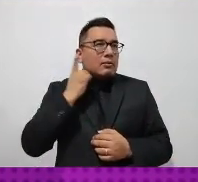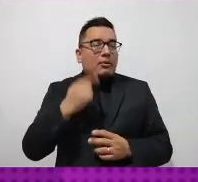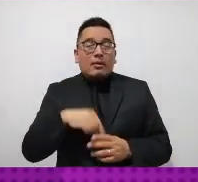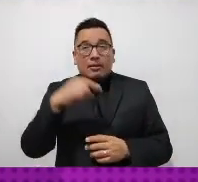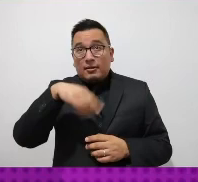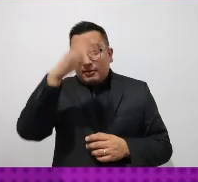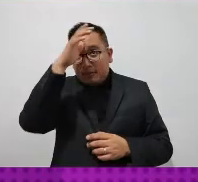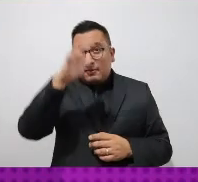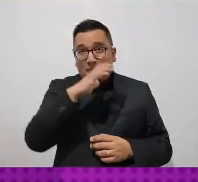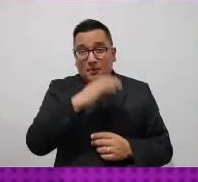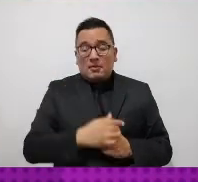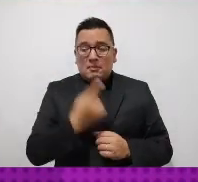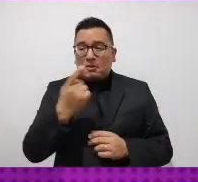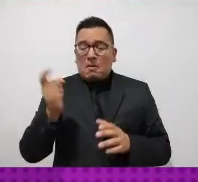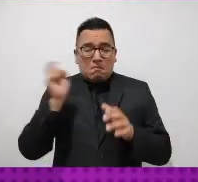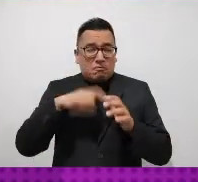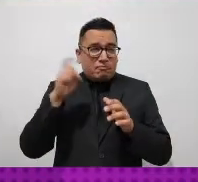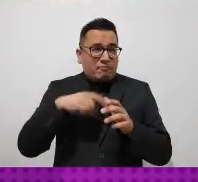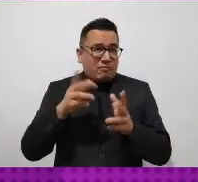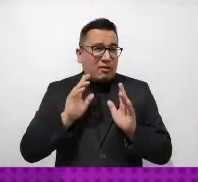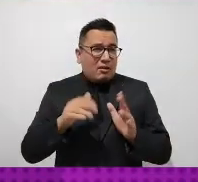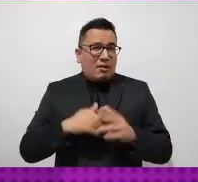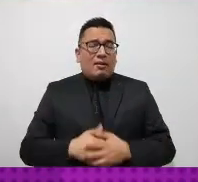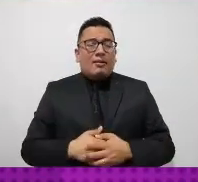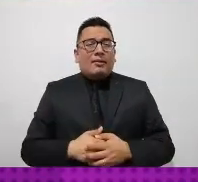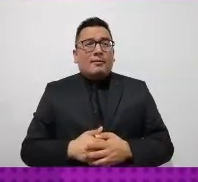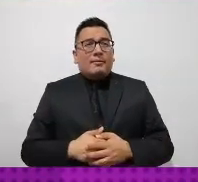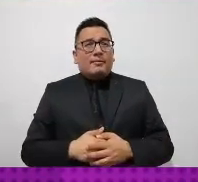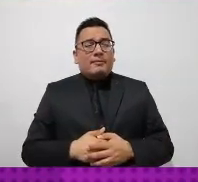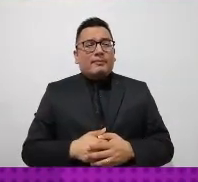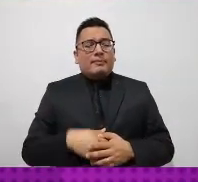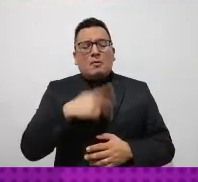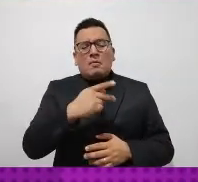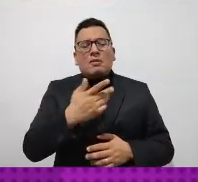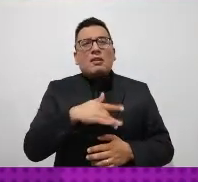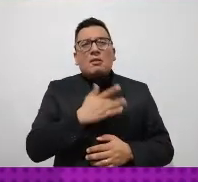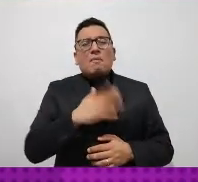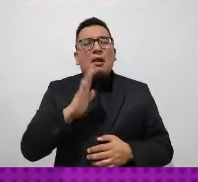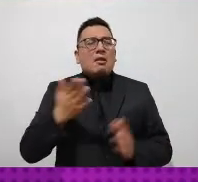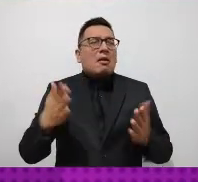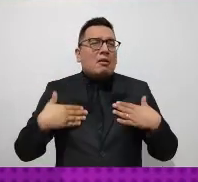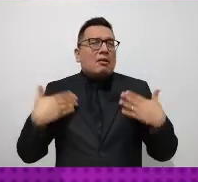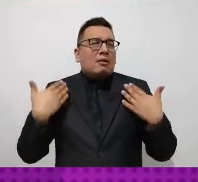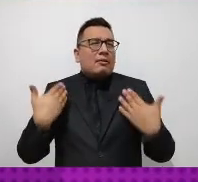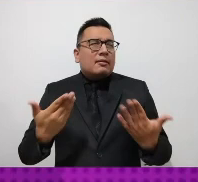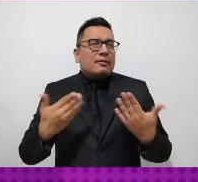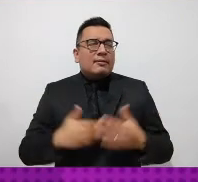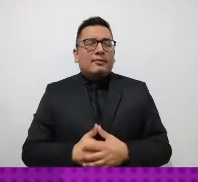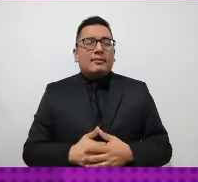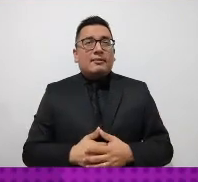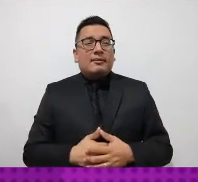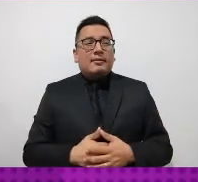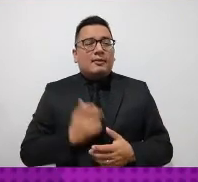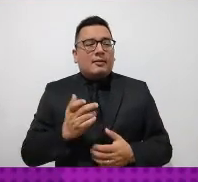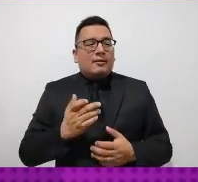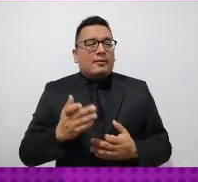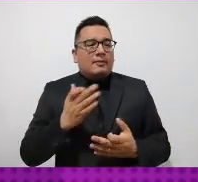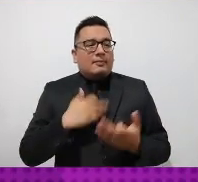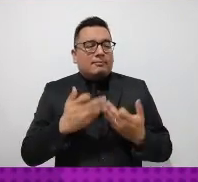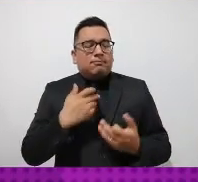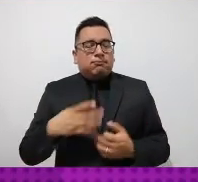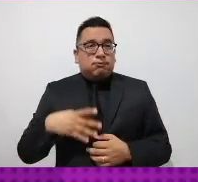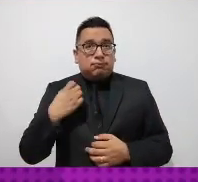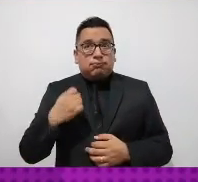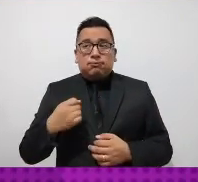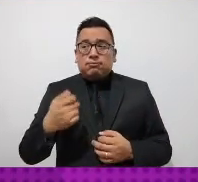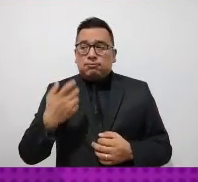diputadas locales que ya se adhirieron a la red y que hicieron ese voto de confianza y que tienen todos los